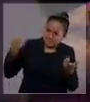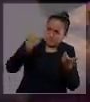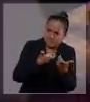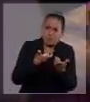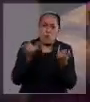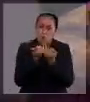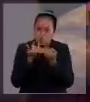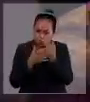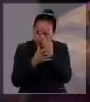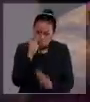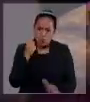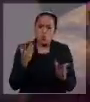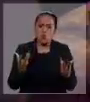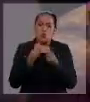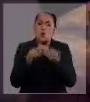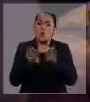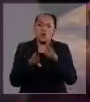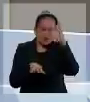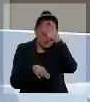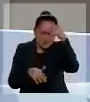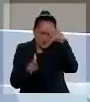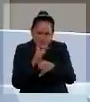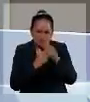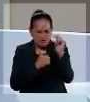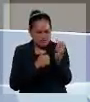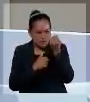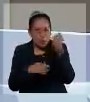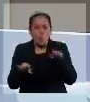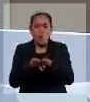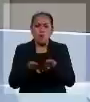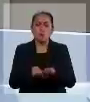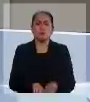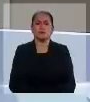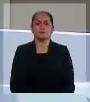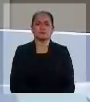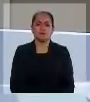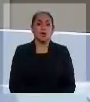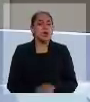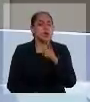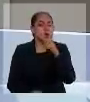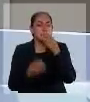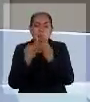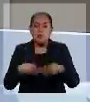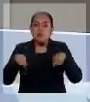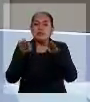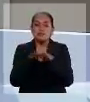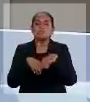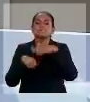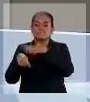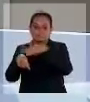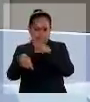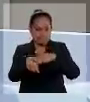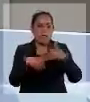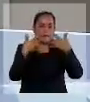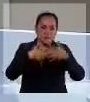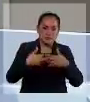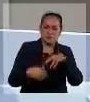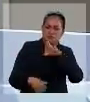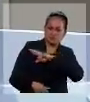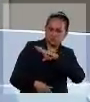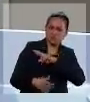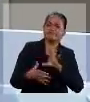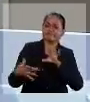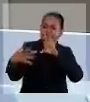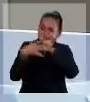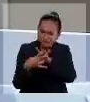México, el tema de ciencia y tecnología? Precisamente liberando la iniciativa privada en este sentido. Cuando se liberaron y